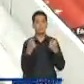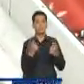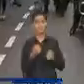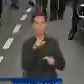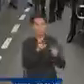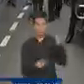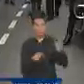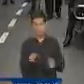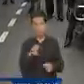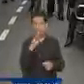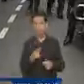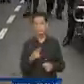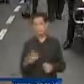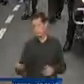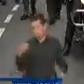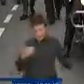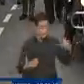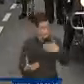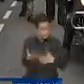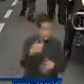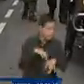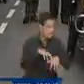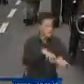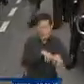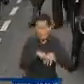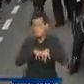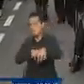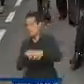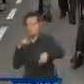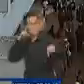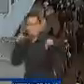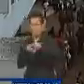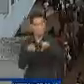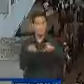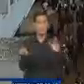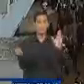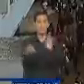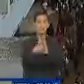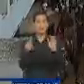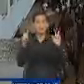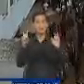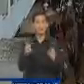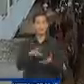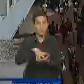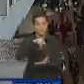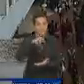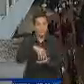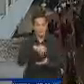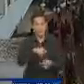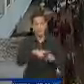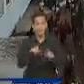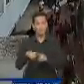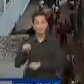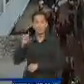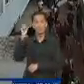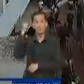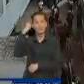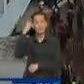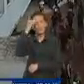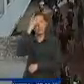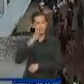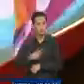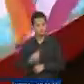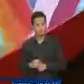una movilización para expresar su desacuerdo, entre otros por la ley de tierras y algunas decisiones asumidas por el gobierno nacional. A